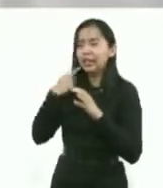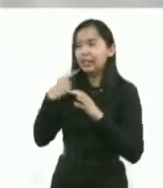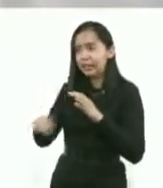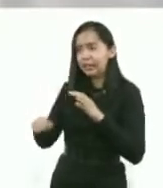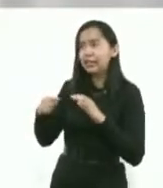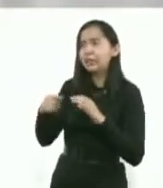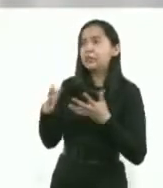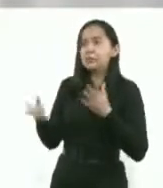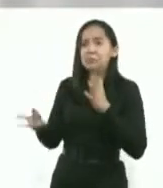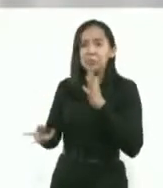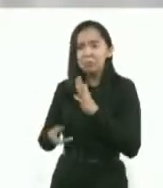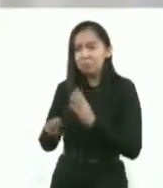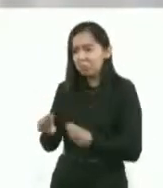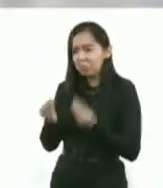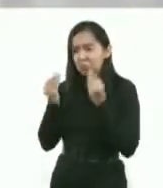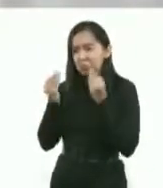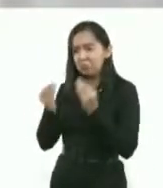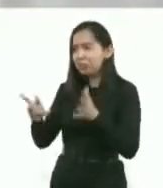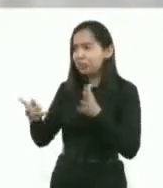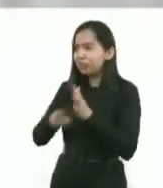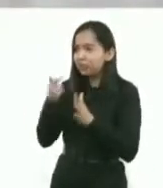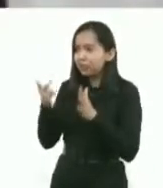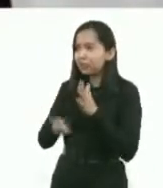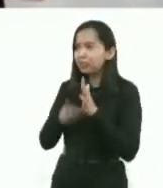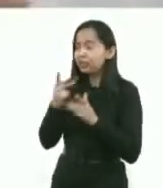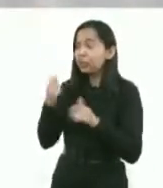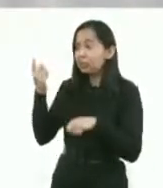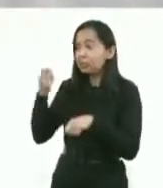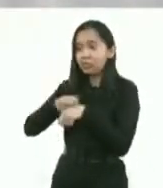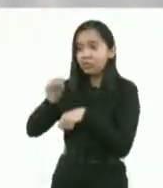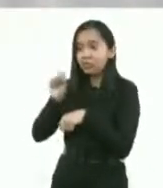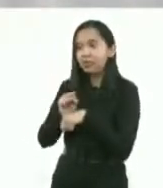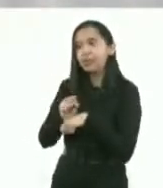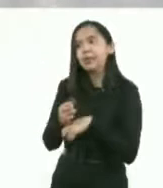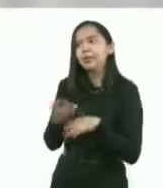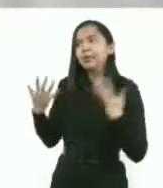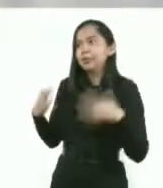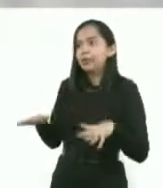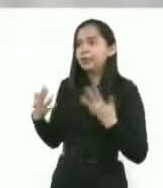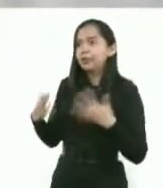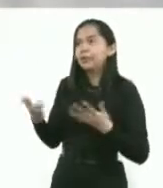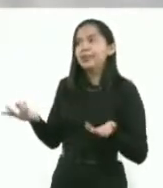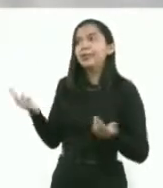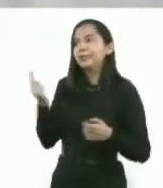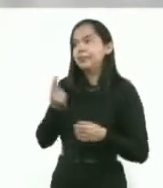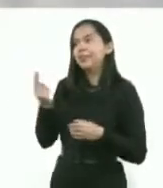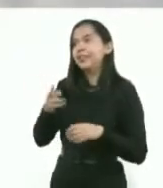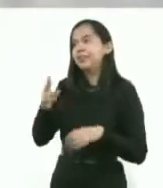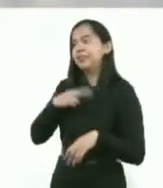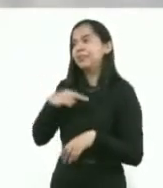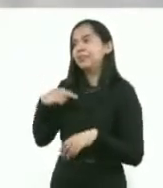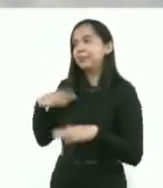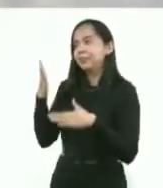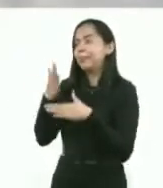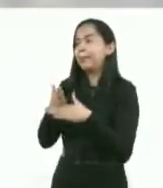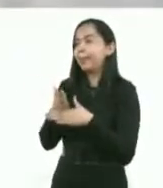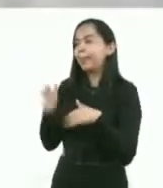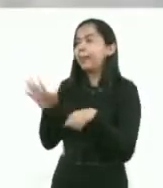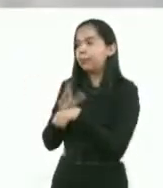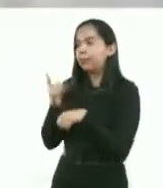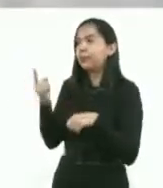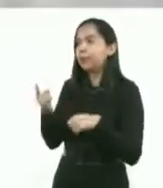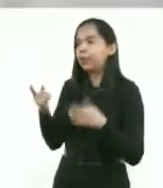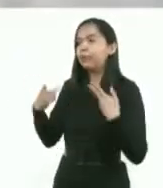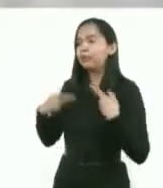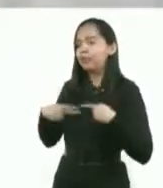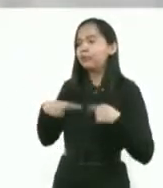una semana. Cientos de quejas por día en una semana, pues ya era, vayan y visítenme, ¿no? ¿Por qué? Por las